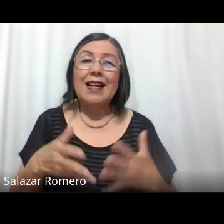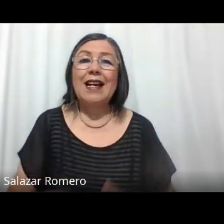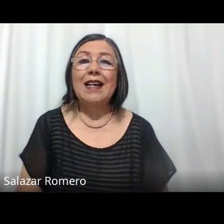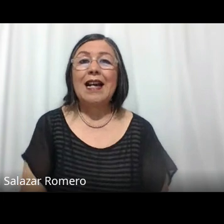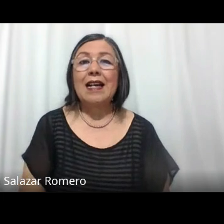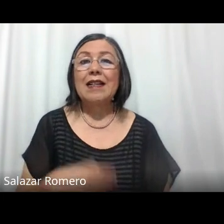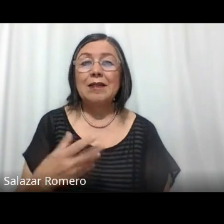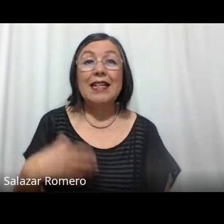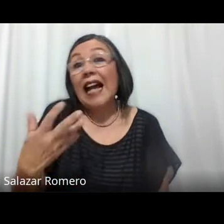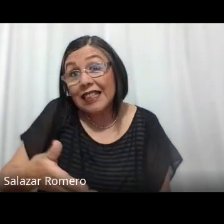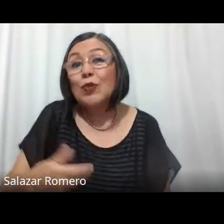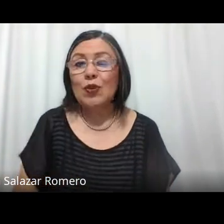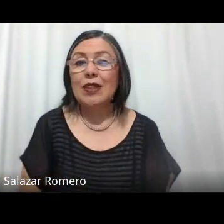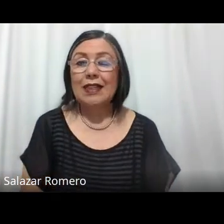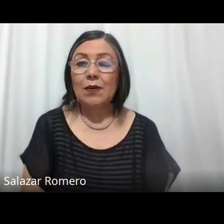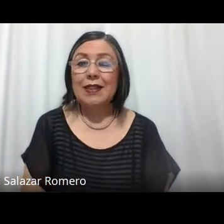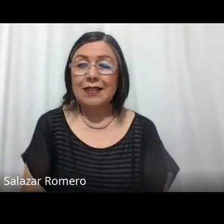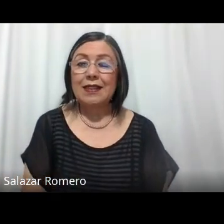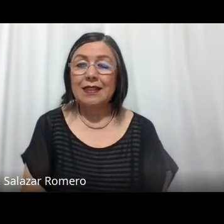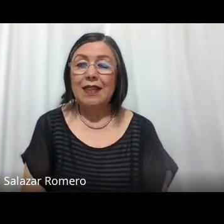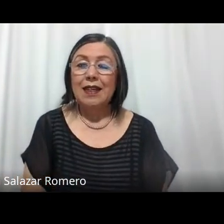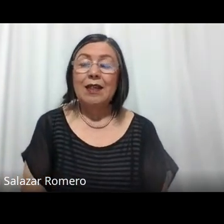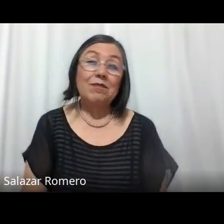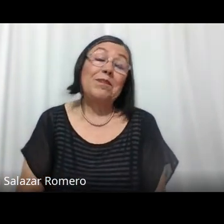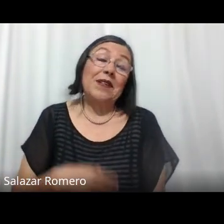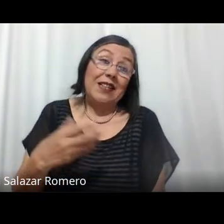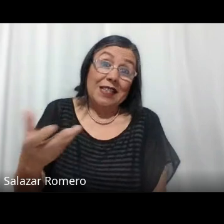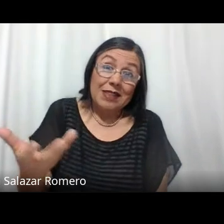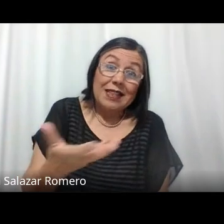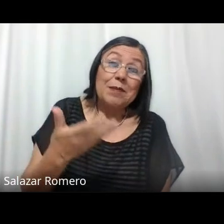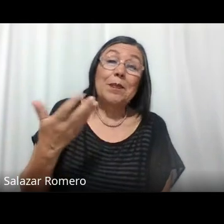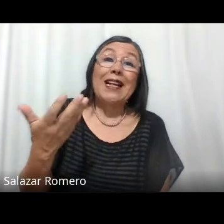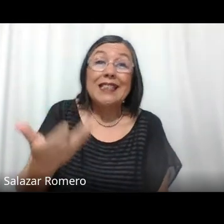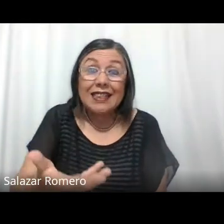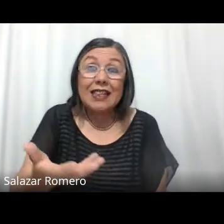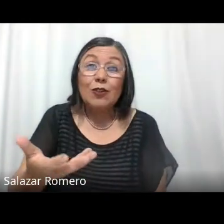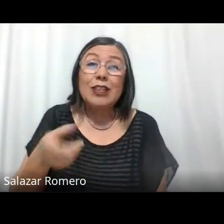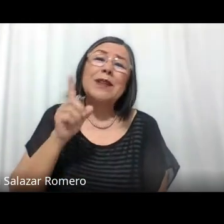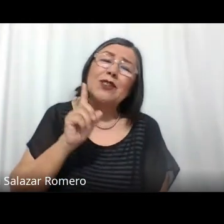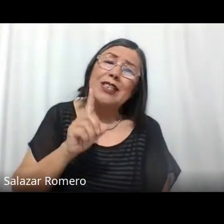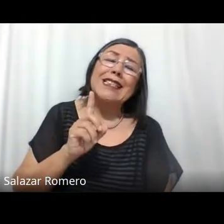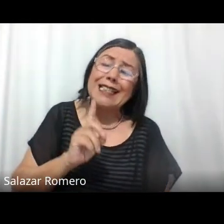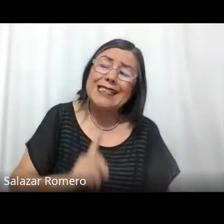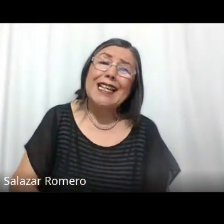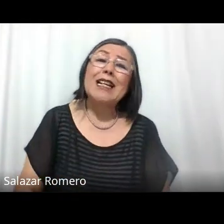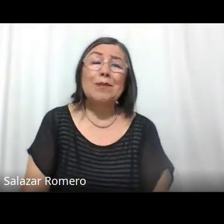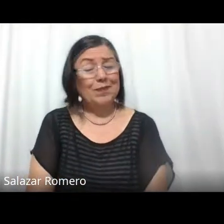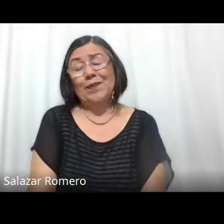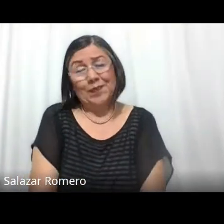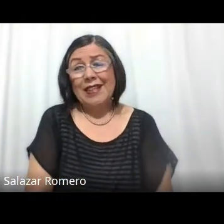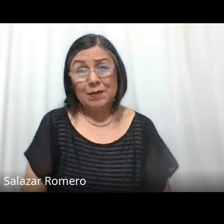dedicarse al estudio de la lengua de señas, ¿sí? Preferentemente practiquen con otras personas y que